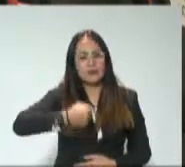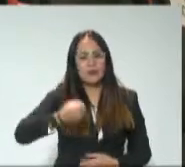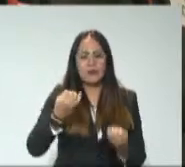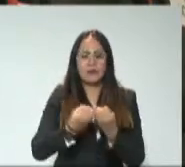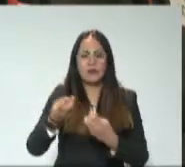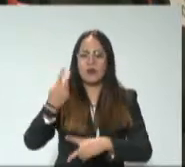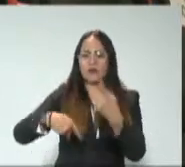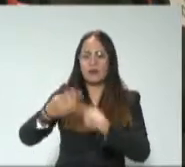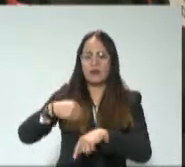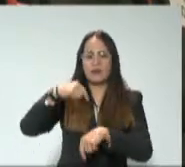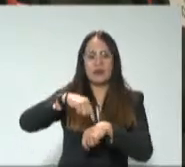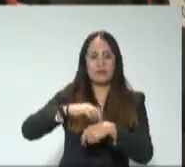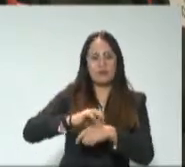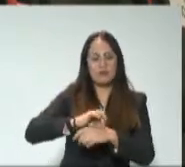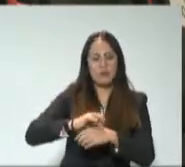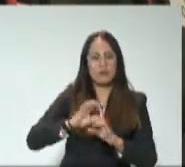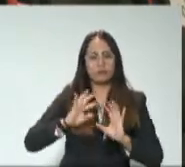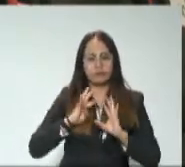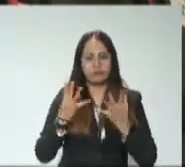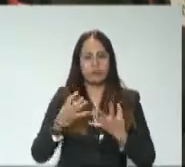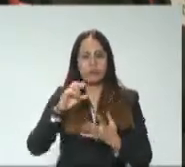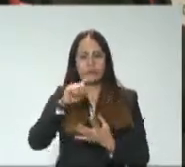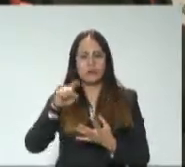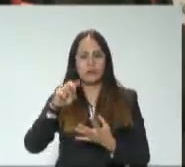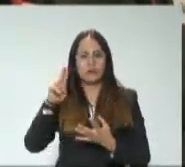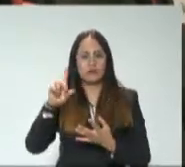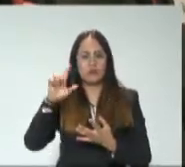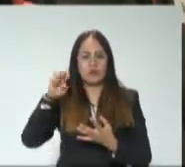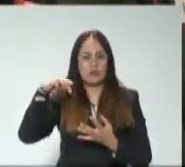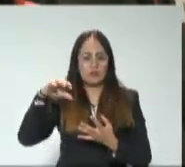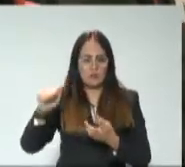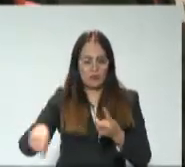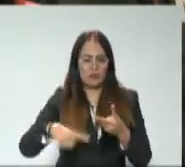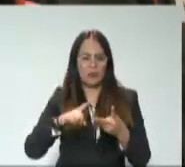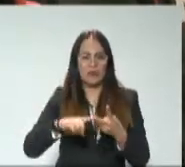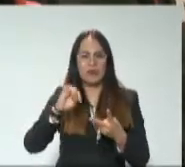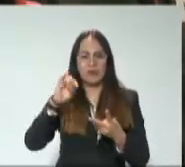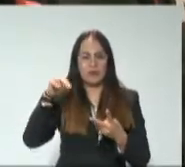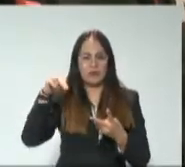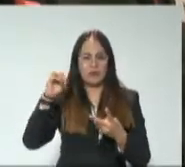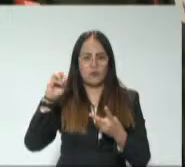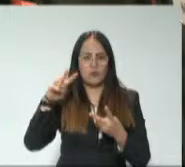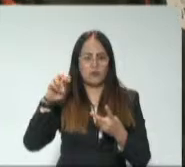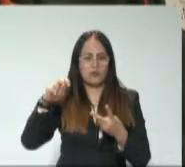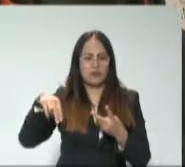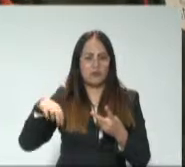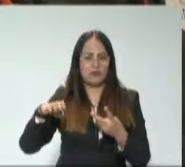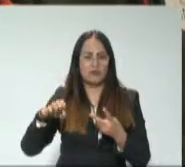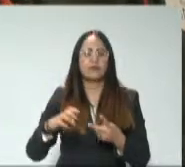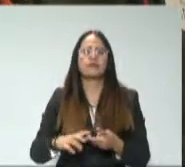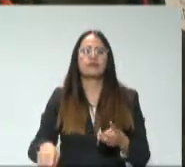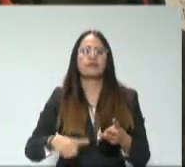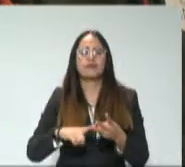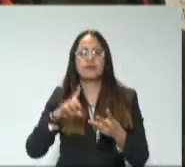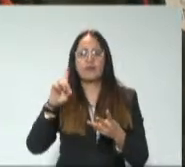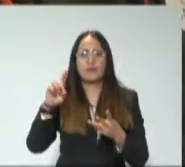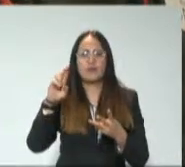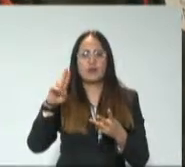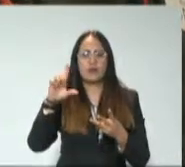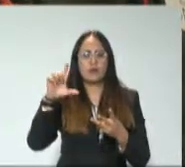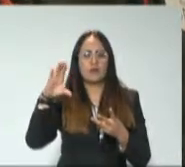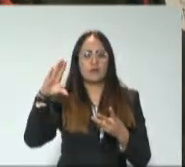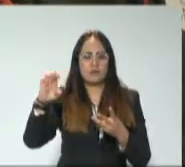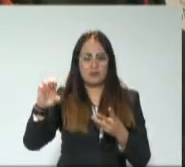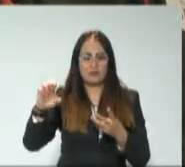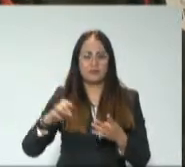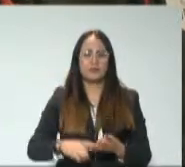presencia de las comisionadas Zulema Martínez Sánchez Dora ivón Rosales Otelo y Dulce Adriana Rocha sobr